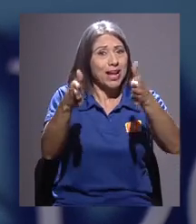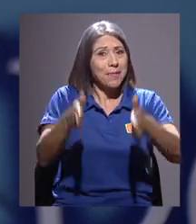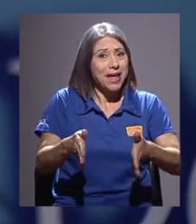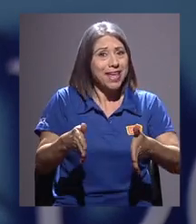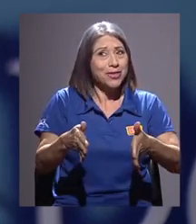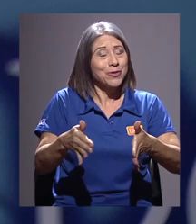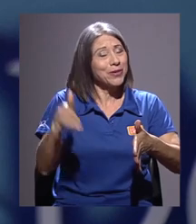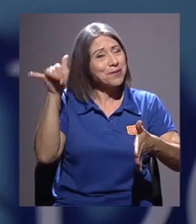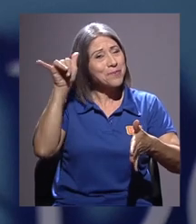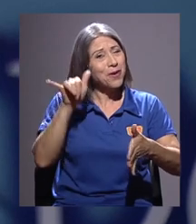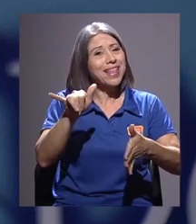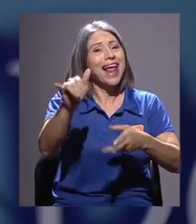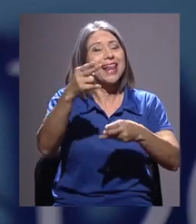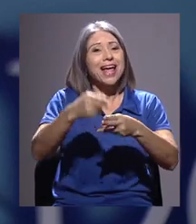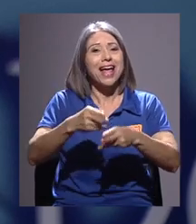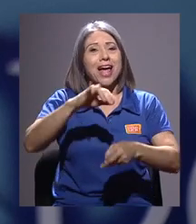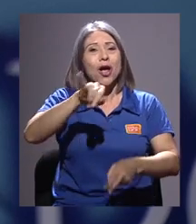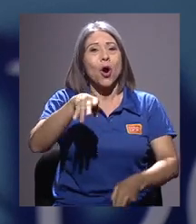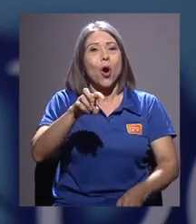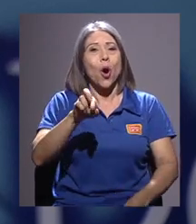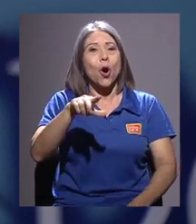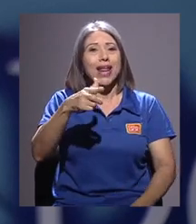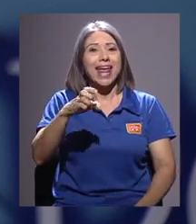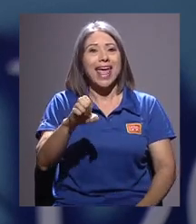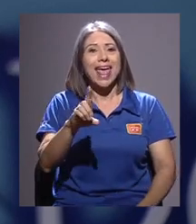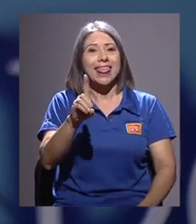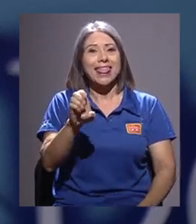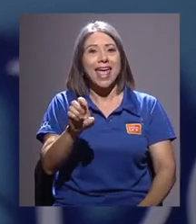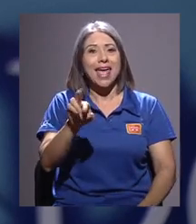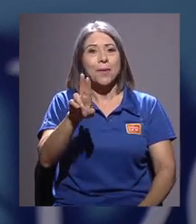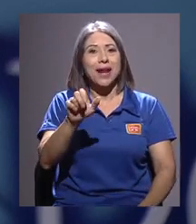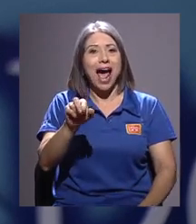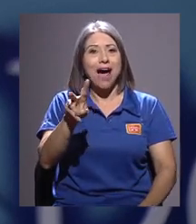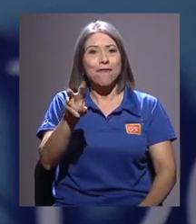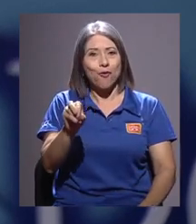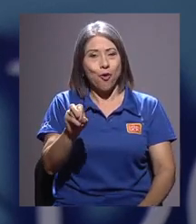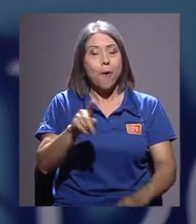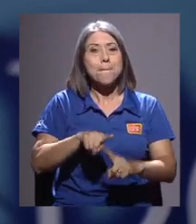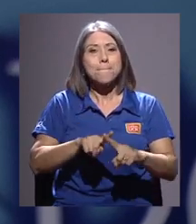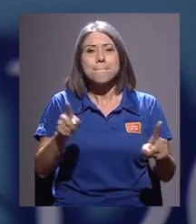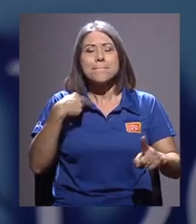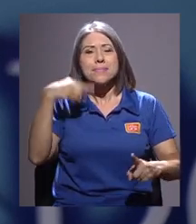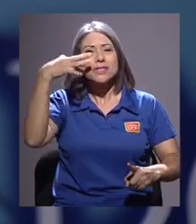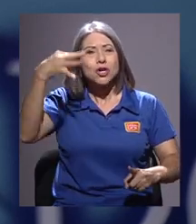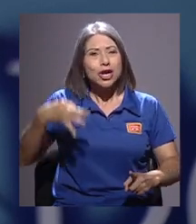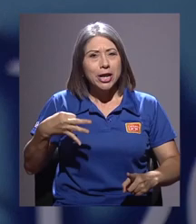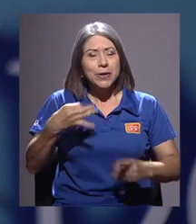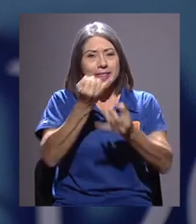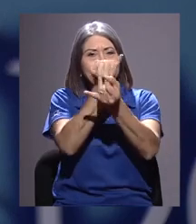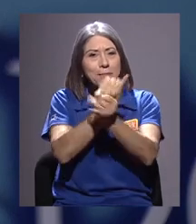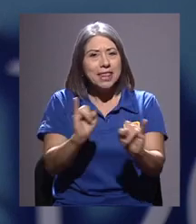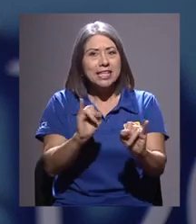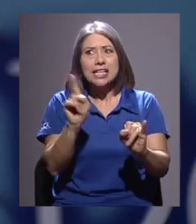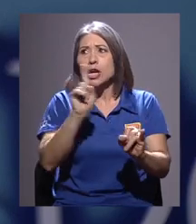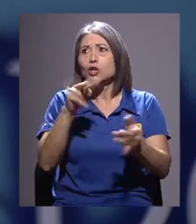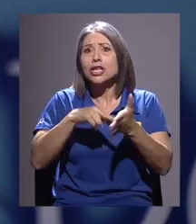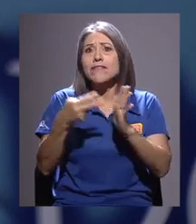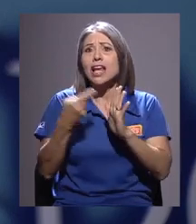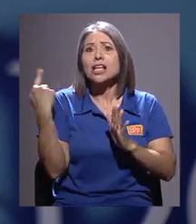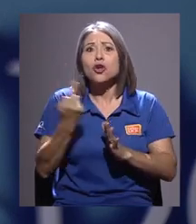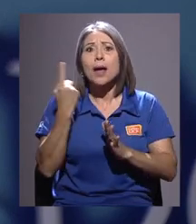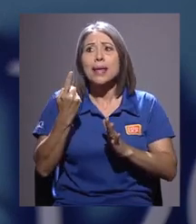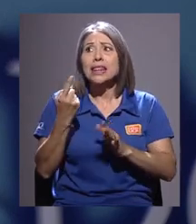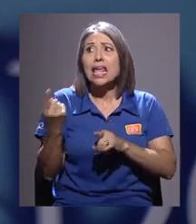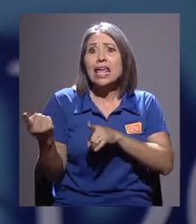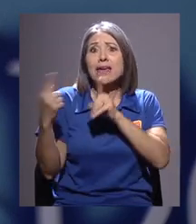inmortal jorge de brawn pero yo creo que la independencia va más allá de una carta que nos llegó a